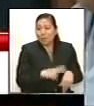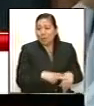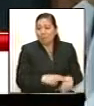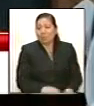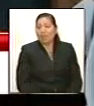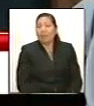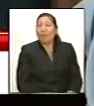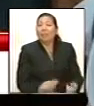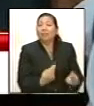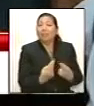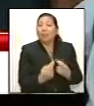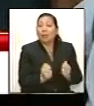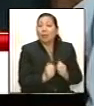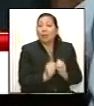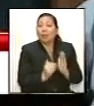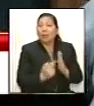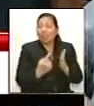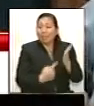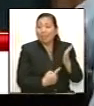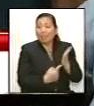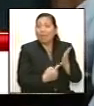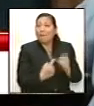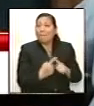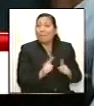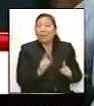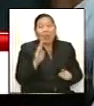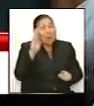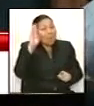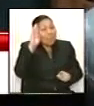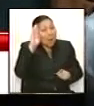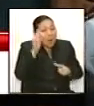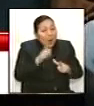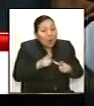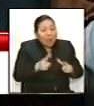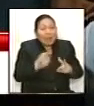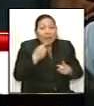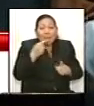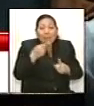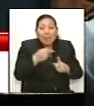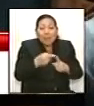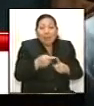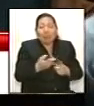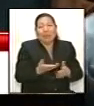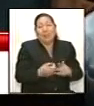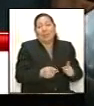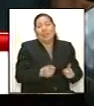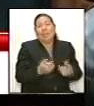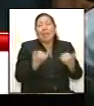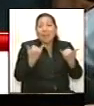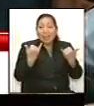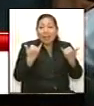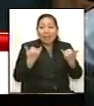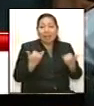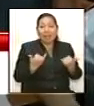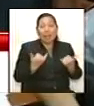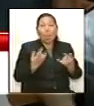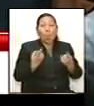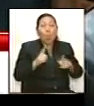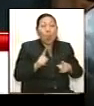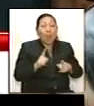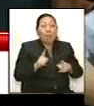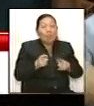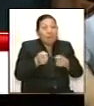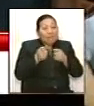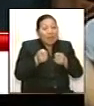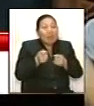lo relacionen con alta tecnología, pero la policía vemos lo que es el delito primigenio. En este caso, en el acoso, es